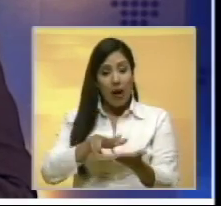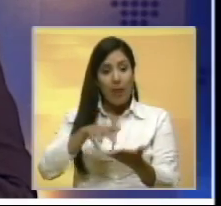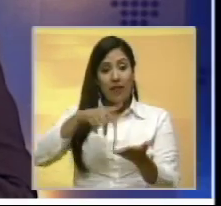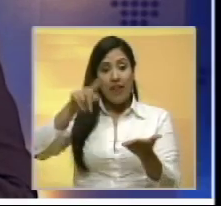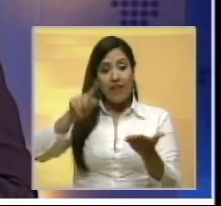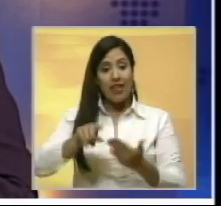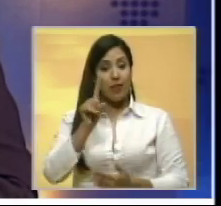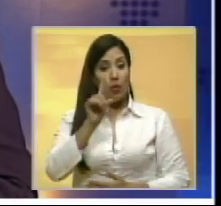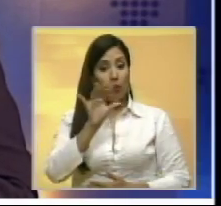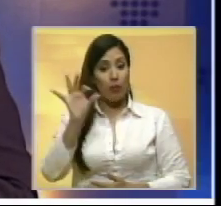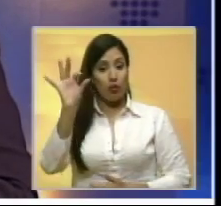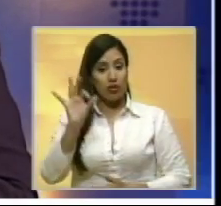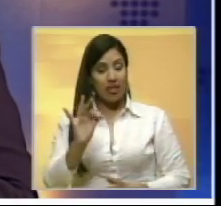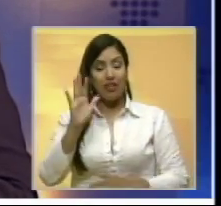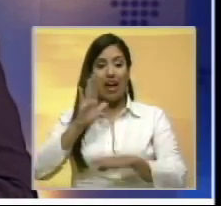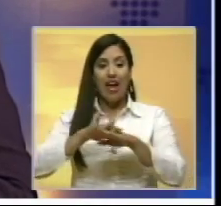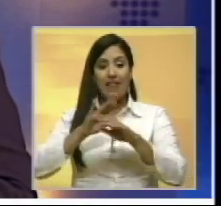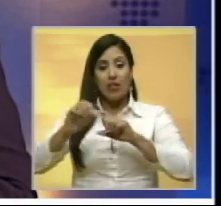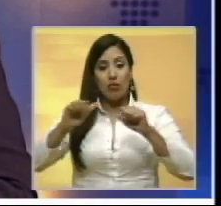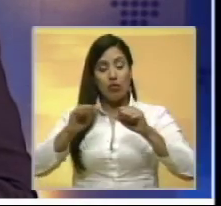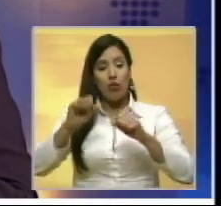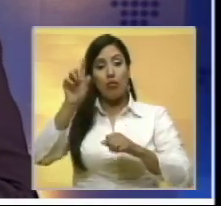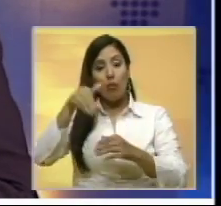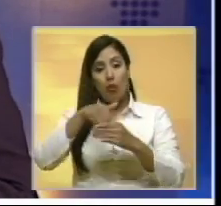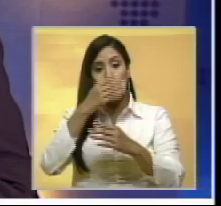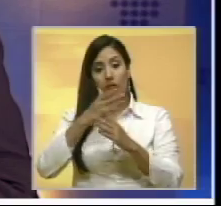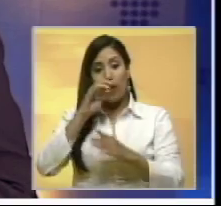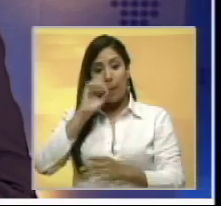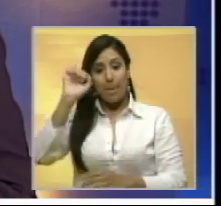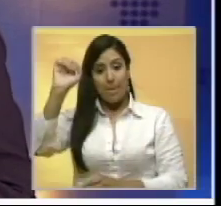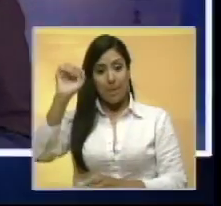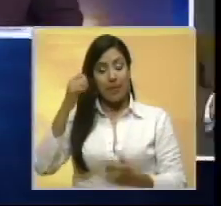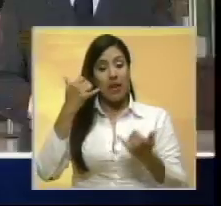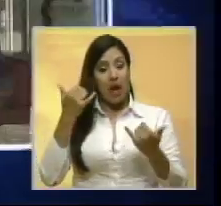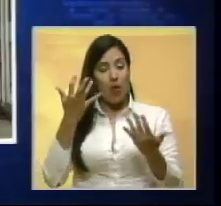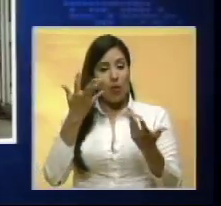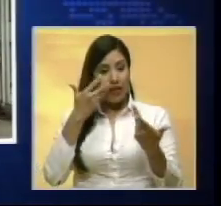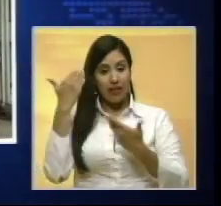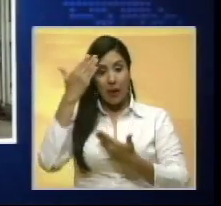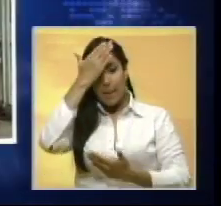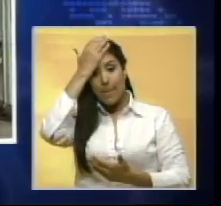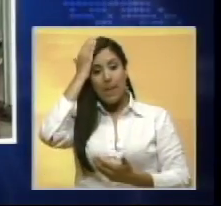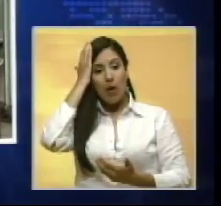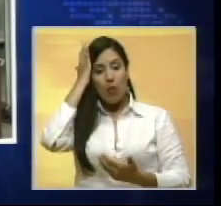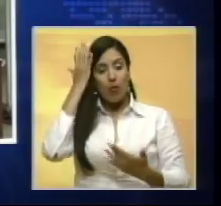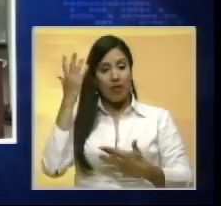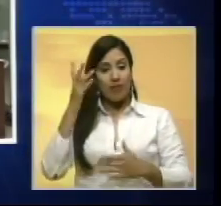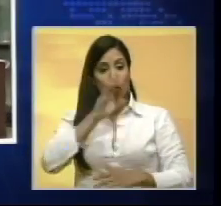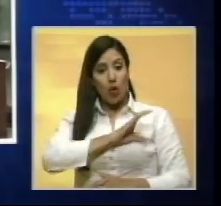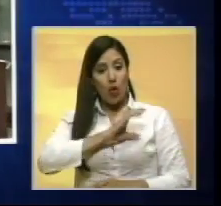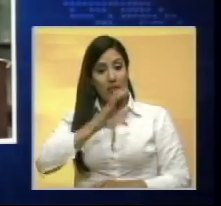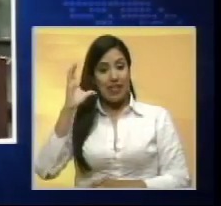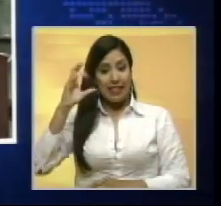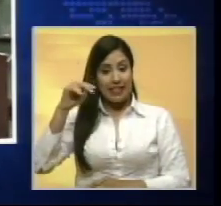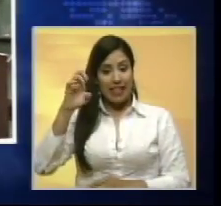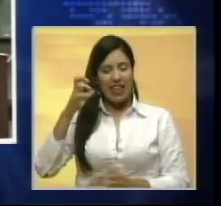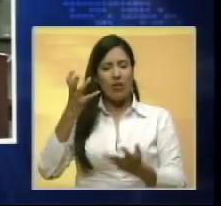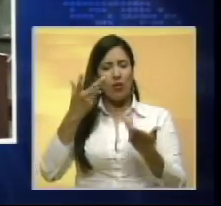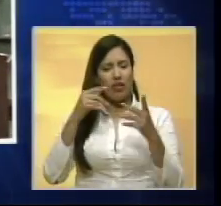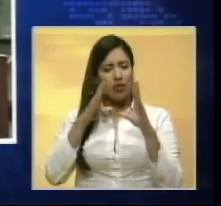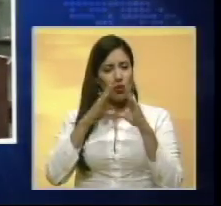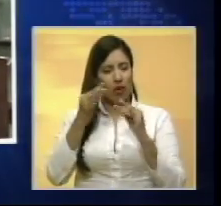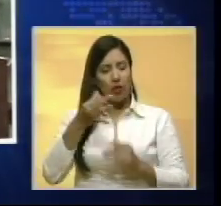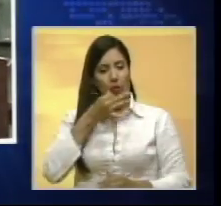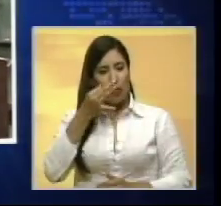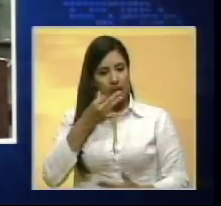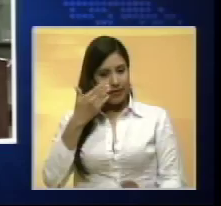del 1% requeridas para solicitar la activación del referendo revocatorio. Manuel Covela se encuentra en el organismo comicial y nos tiene más